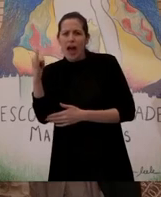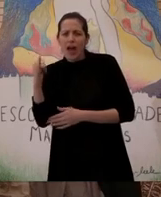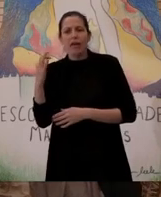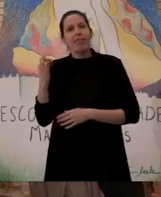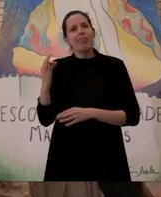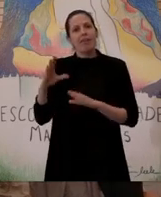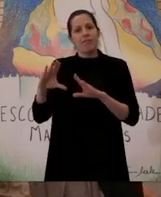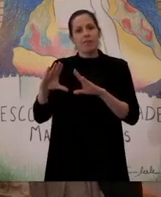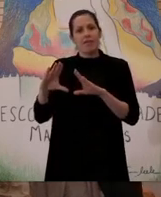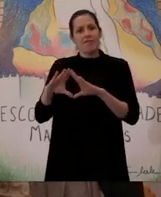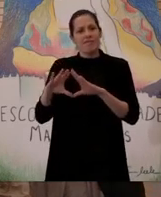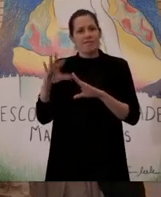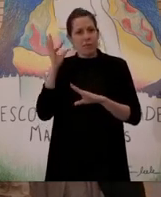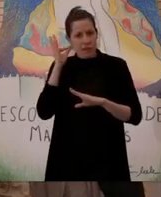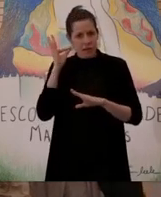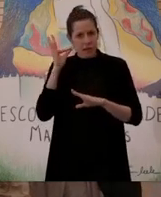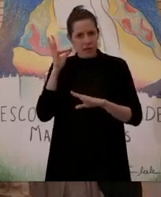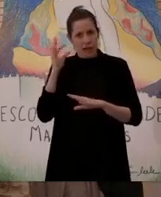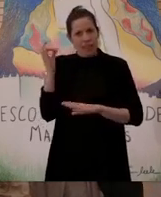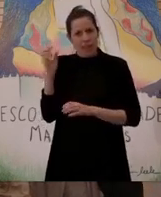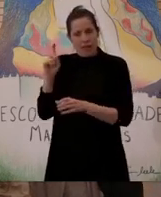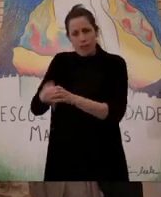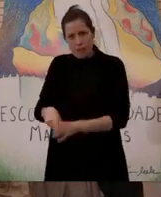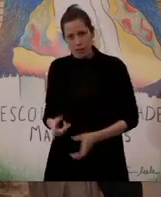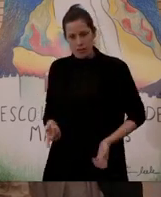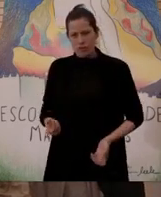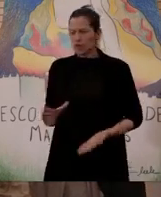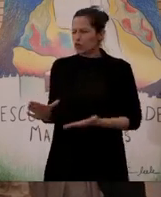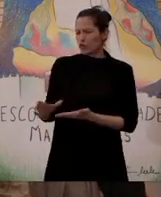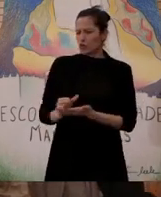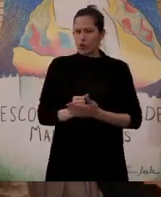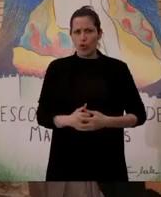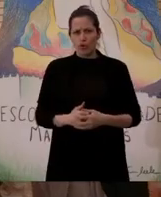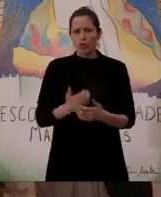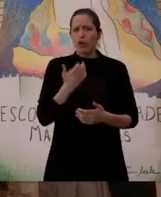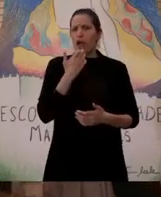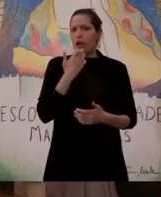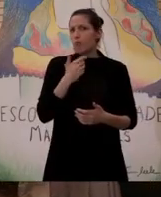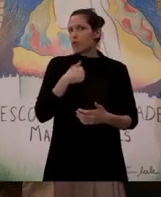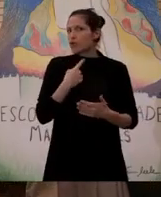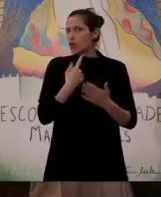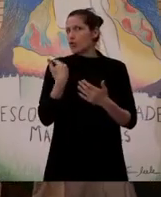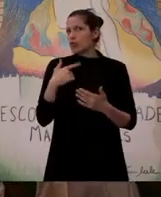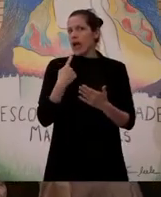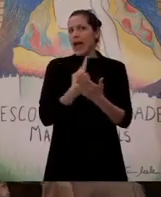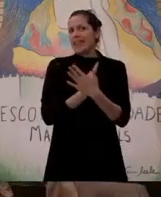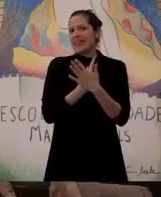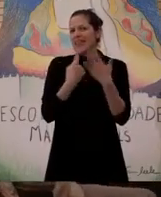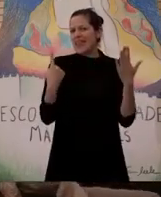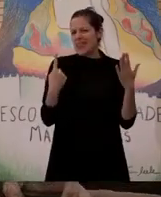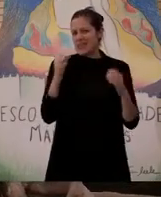en todos Bueno un tempo a seis años que se ha contribuido una cosa pública No